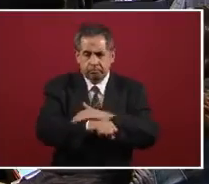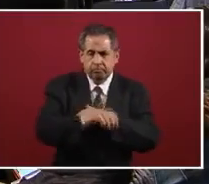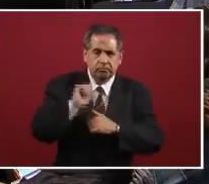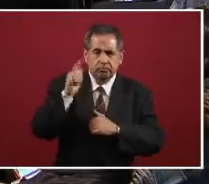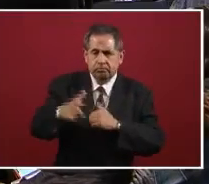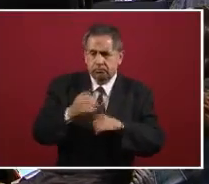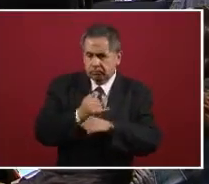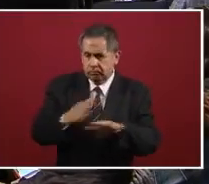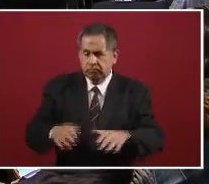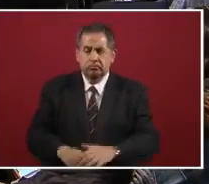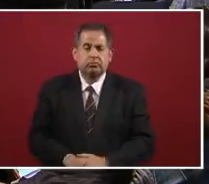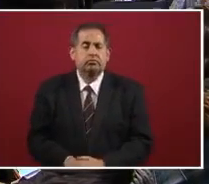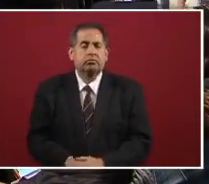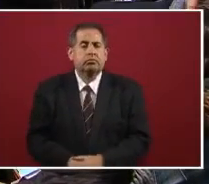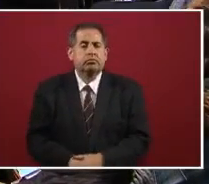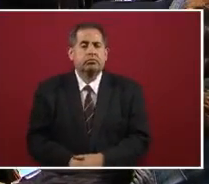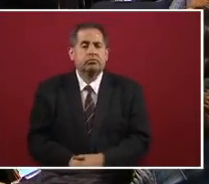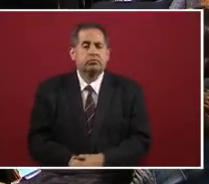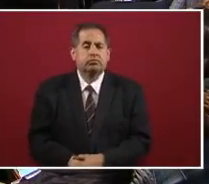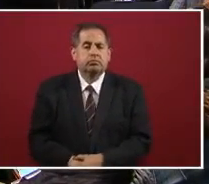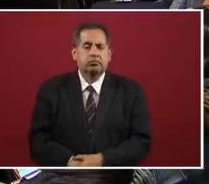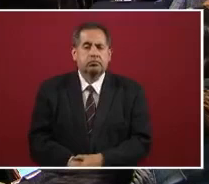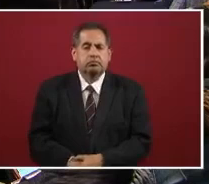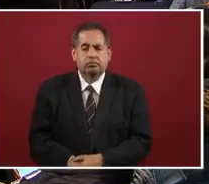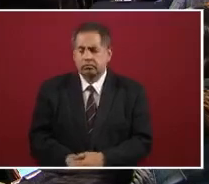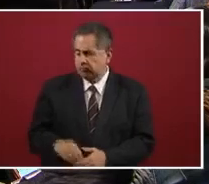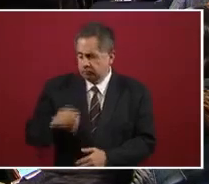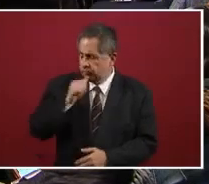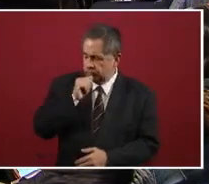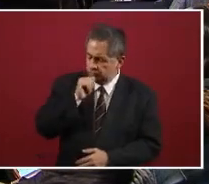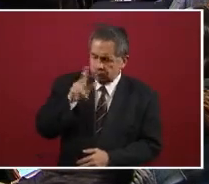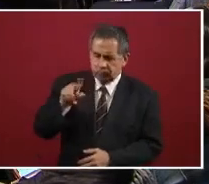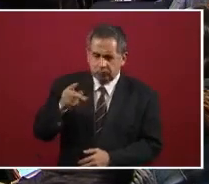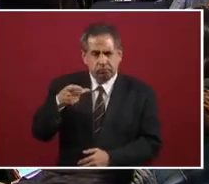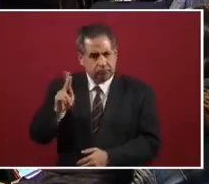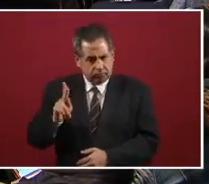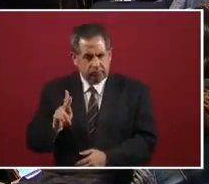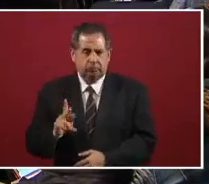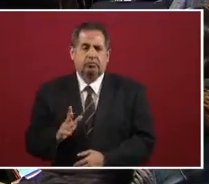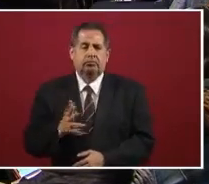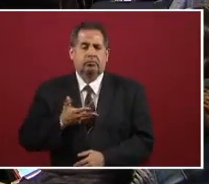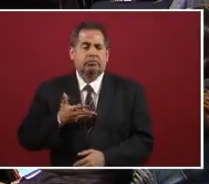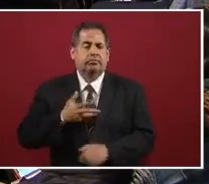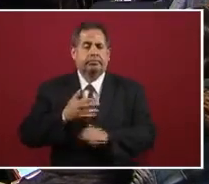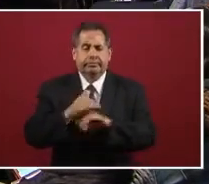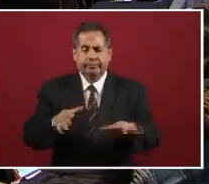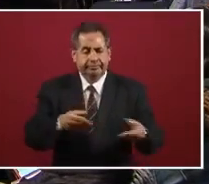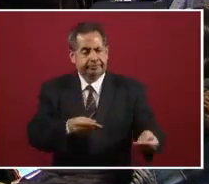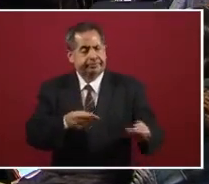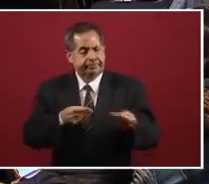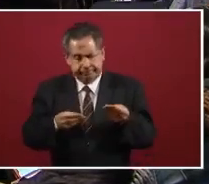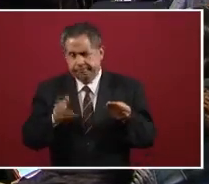Muchas gracias. No, pero tengo el informe y ya